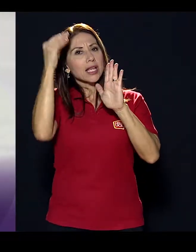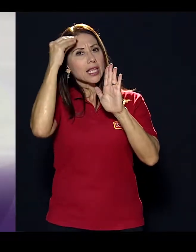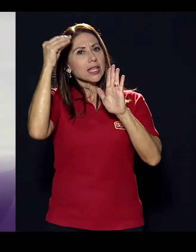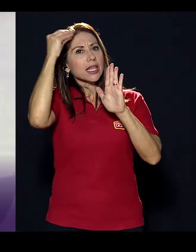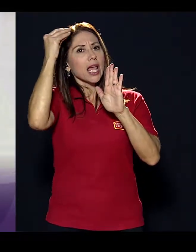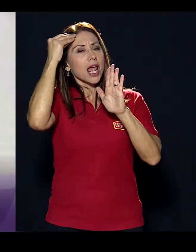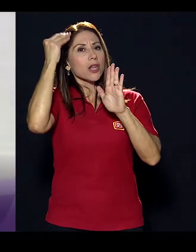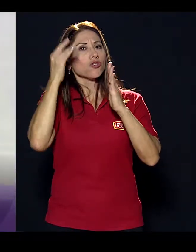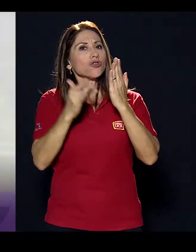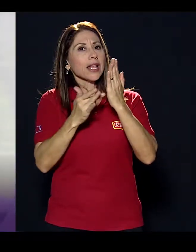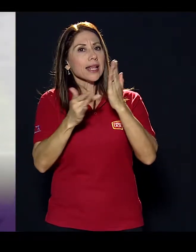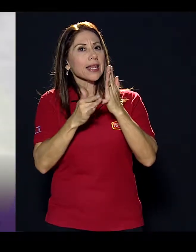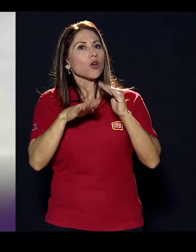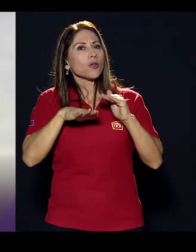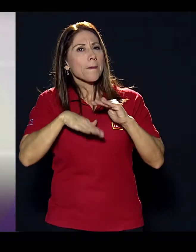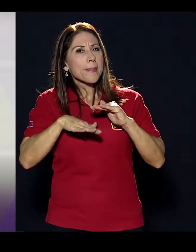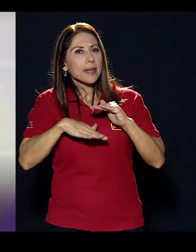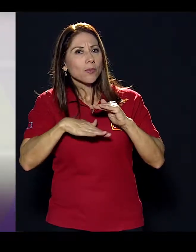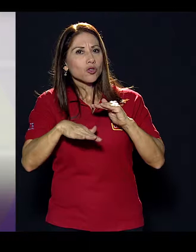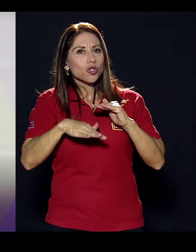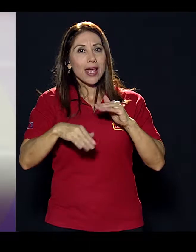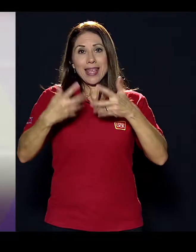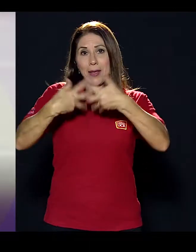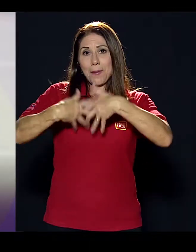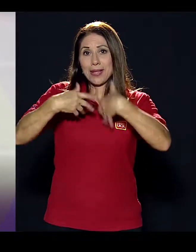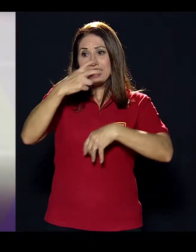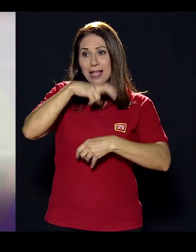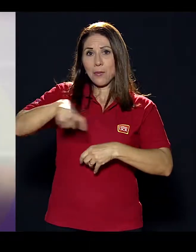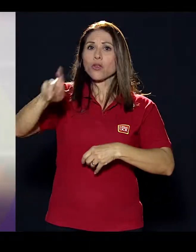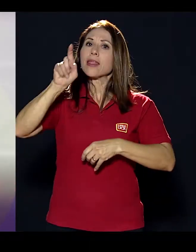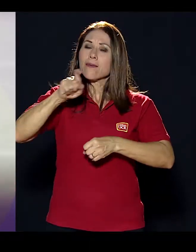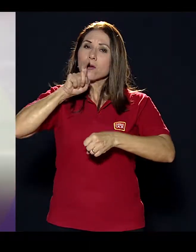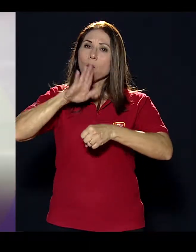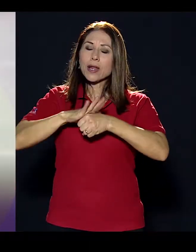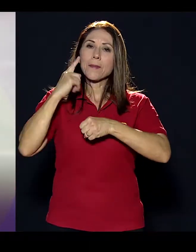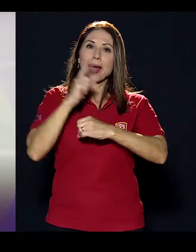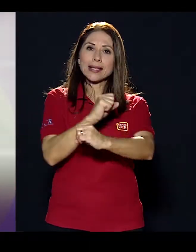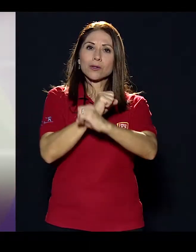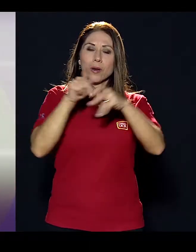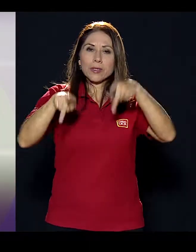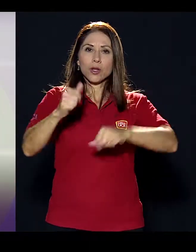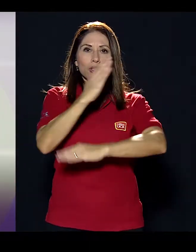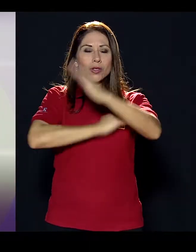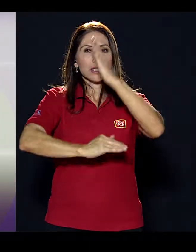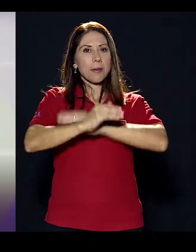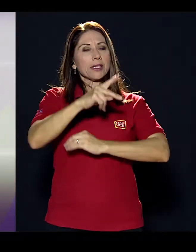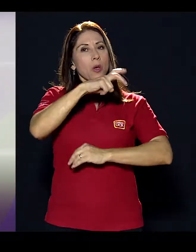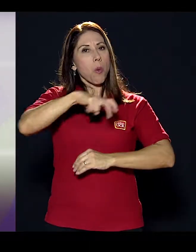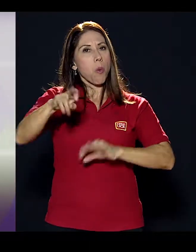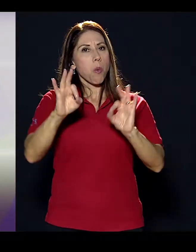los concesionarios de transporte público deben cumplir para garantizar la movilidad segura de la población con discapacidad.